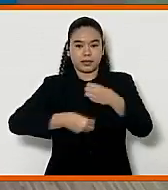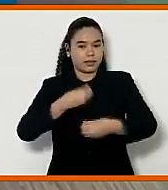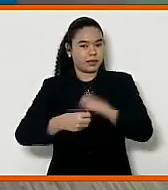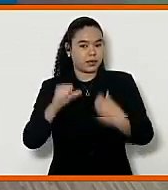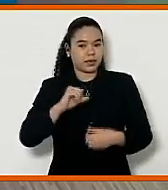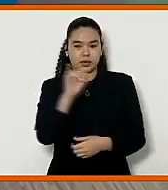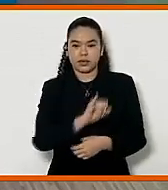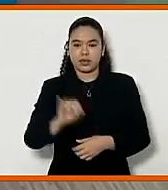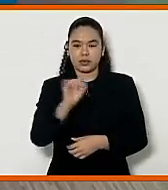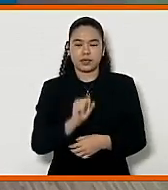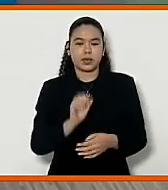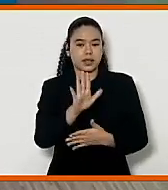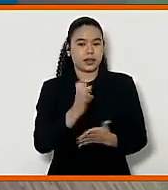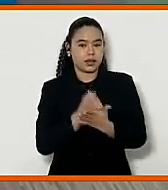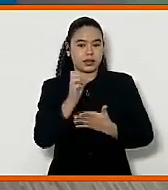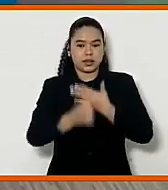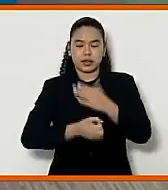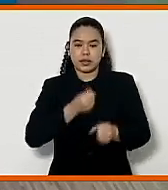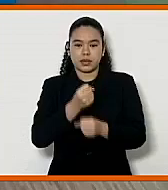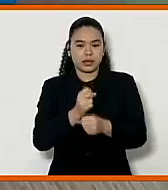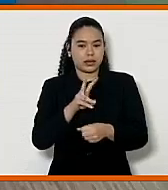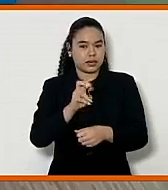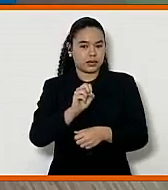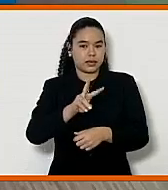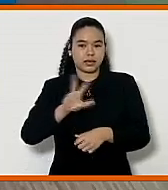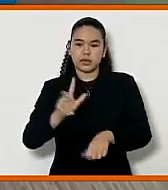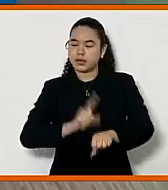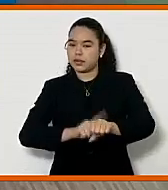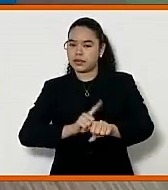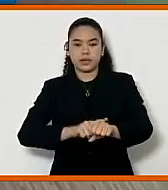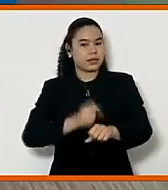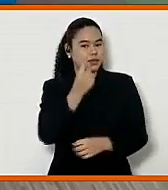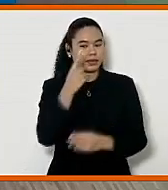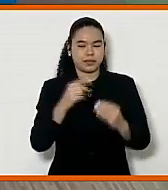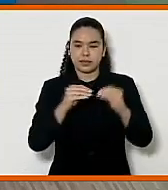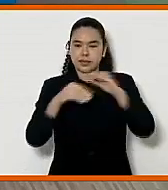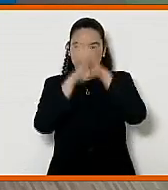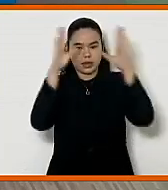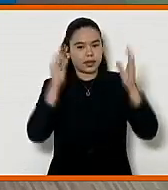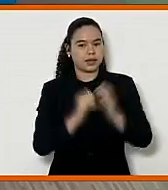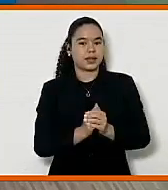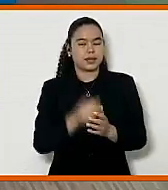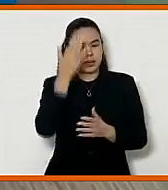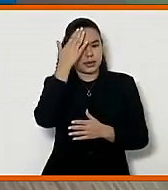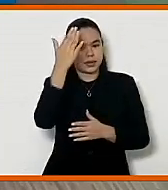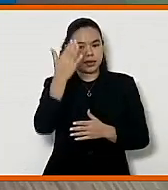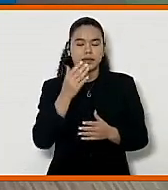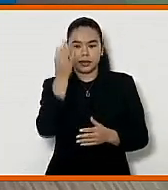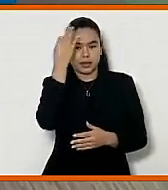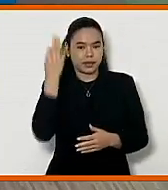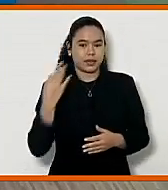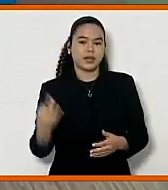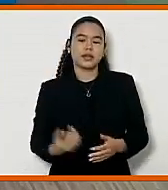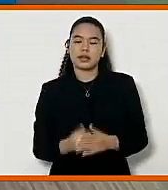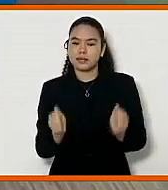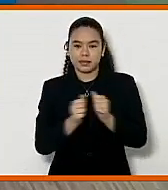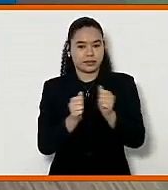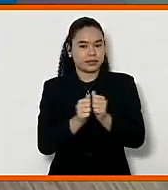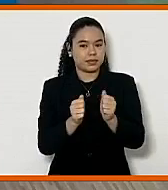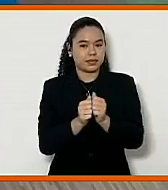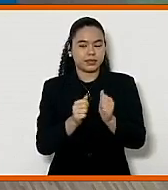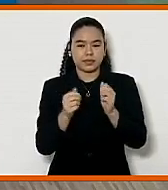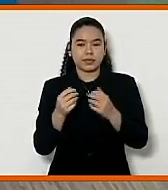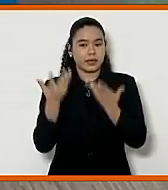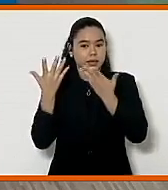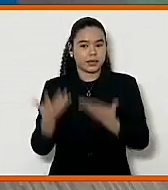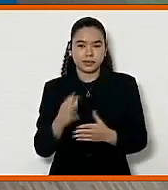jueves 5 de enero del año 2023. El reloj marca las 11 en punto de la mañana. Te saluda Francini Zúñiga en compañía de Cecilia